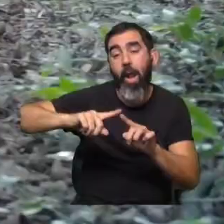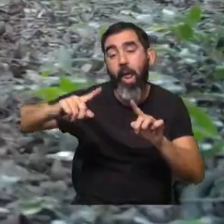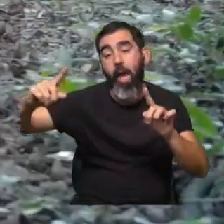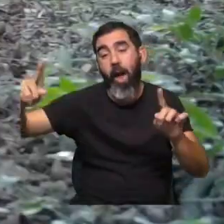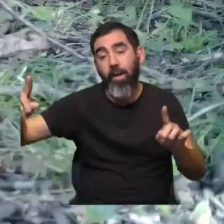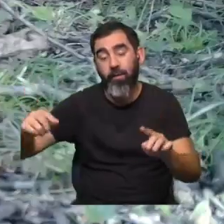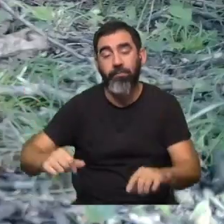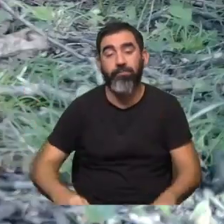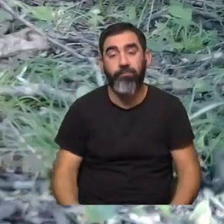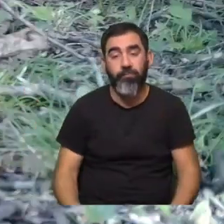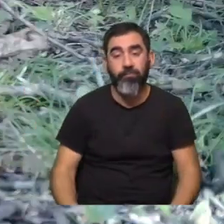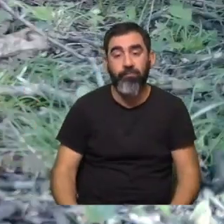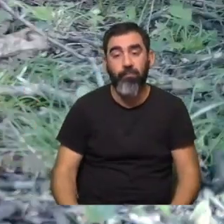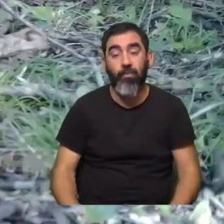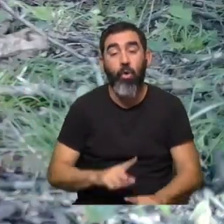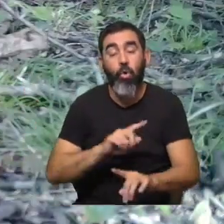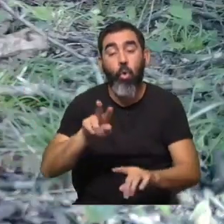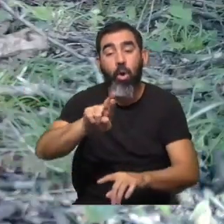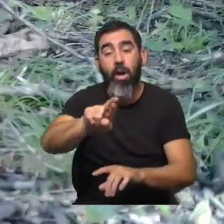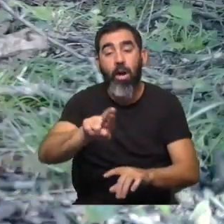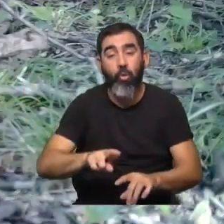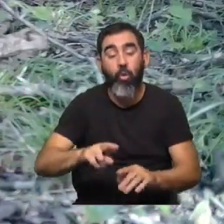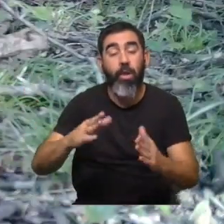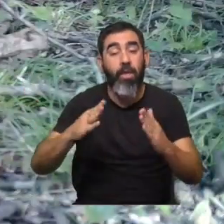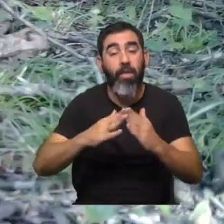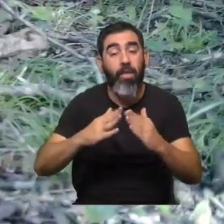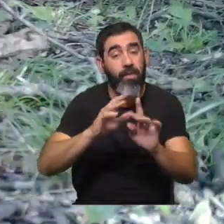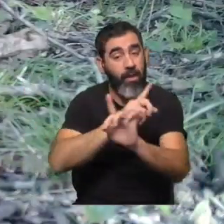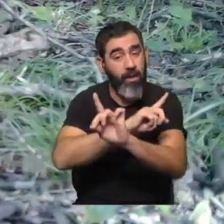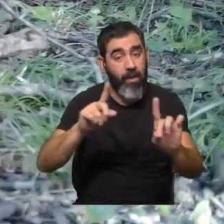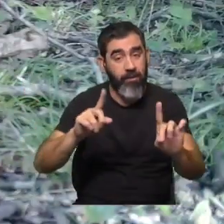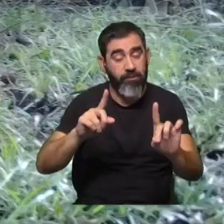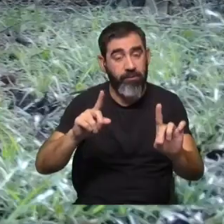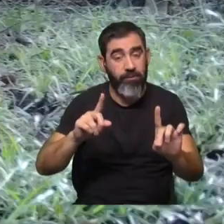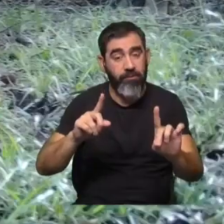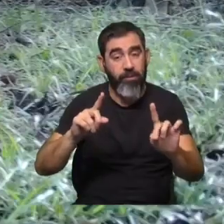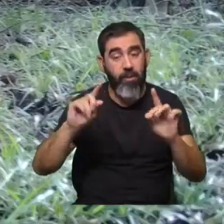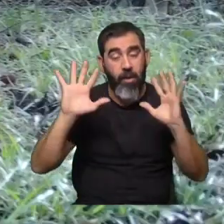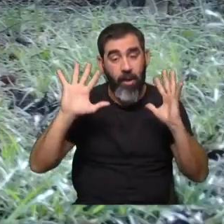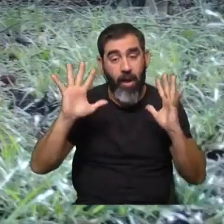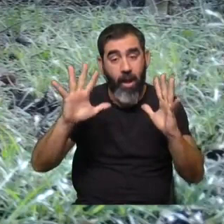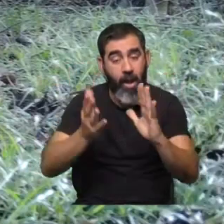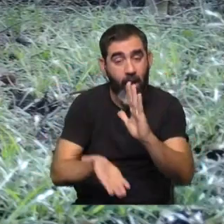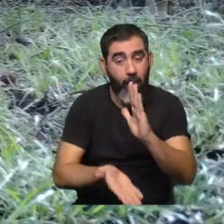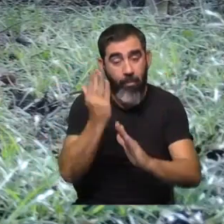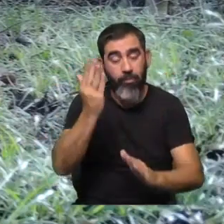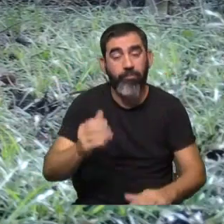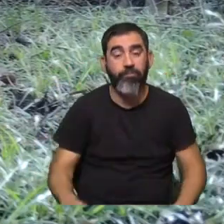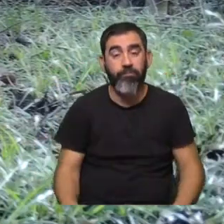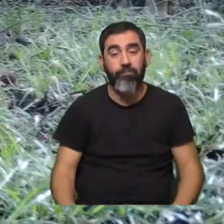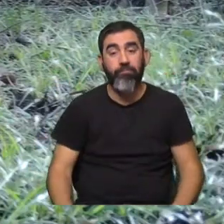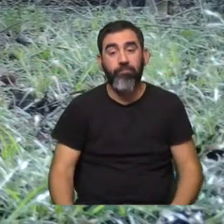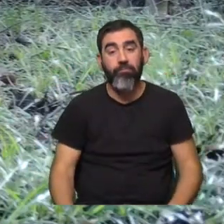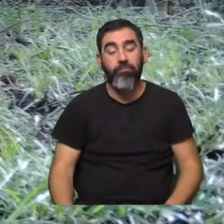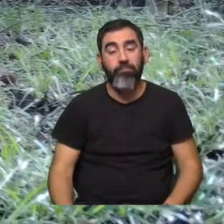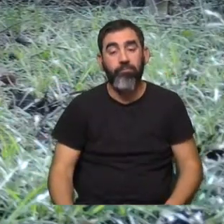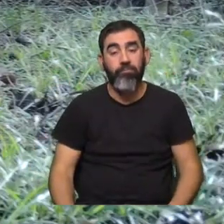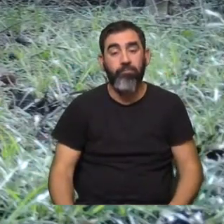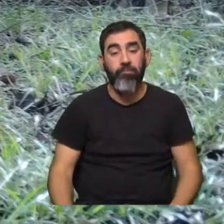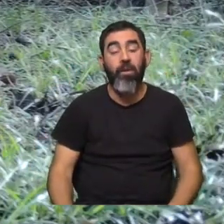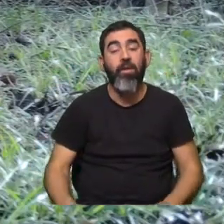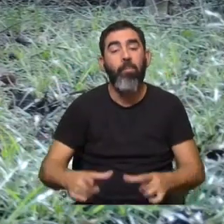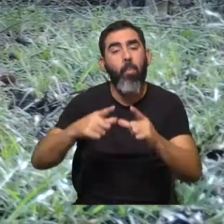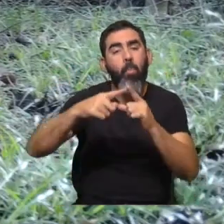país. y que no son roedores asociados a casas Claro. ni a zonas urbanas. Entonces, bueno. Y también parecería haber